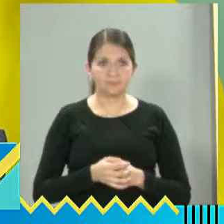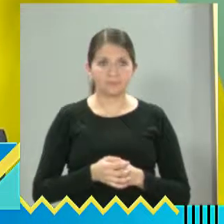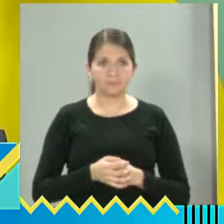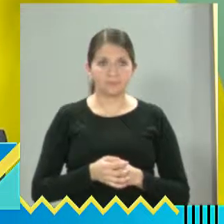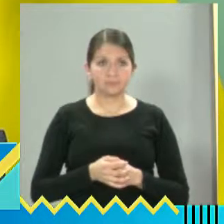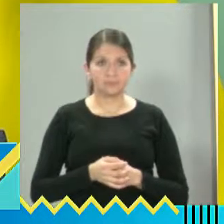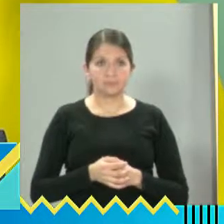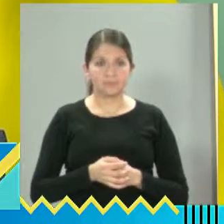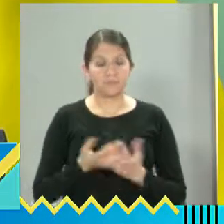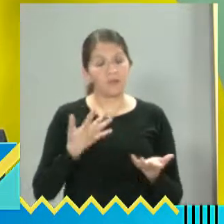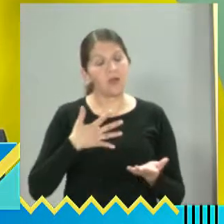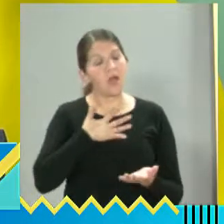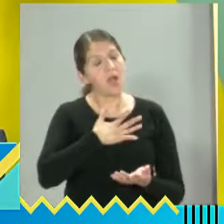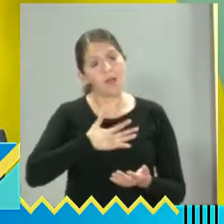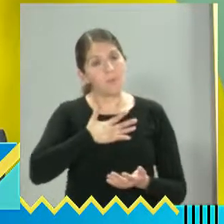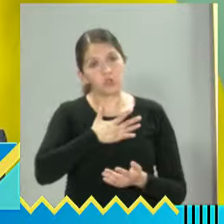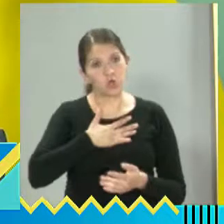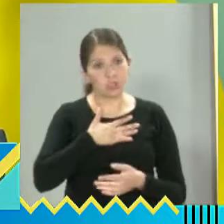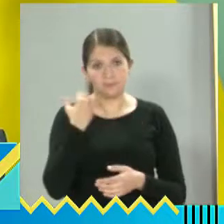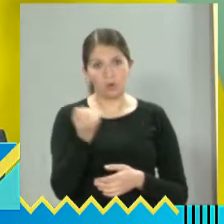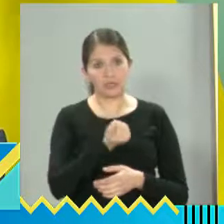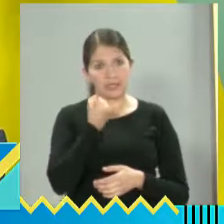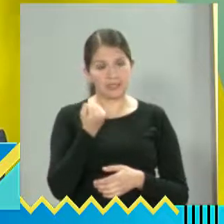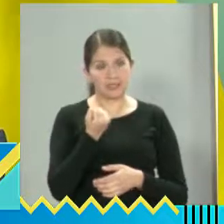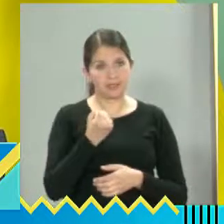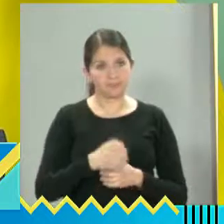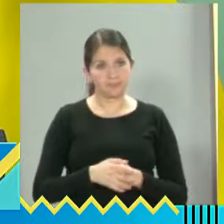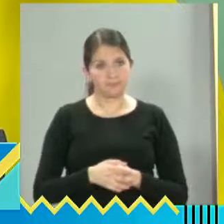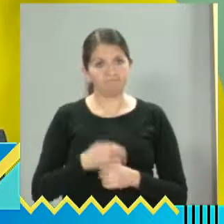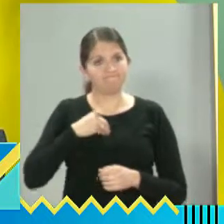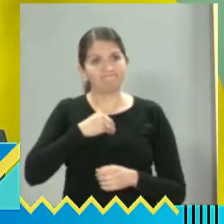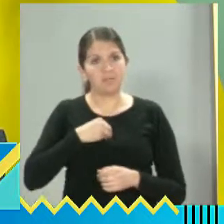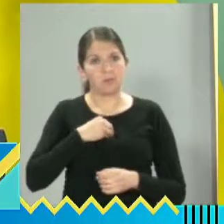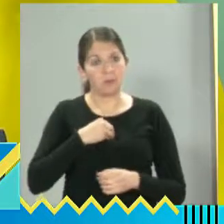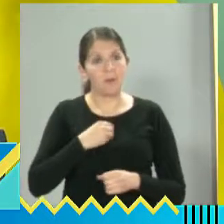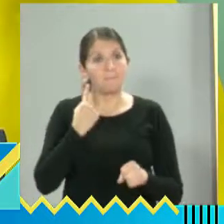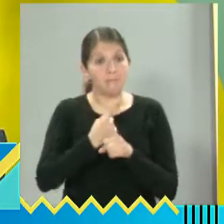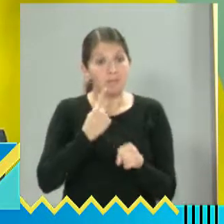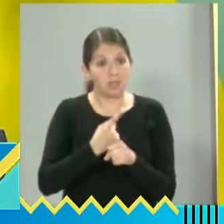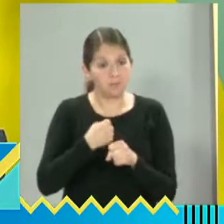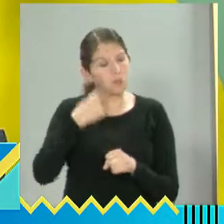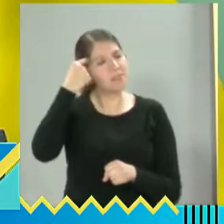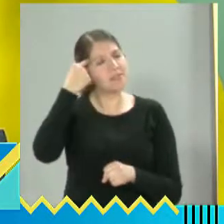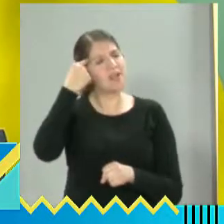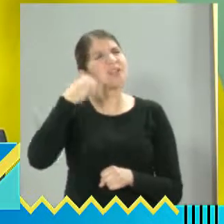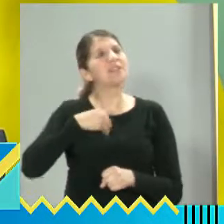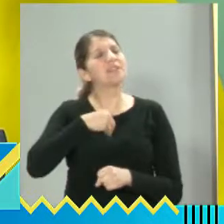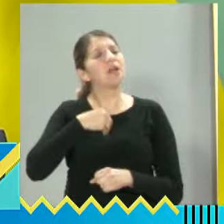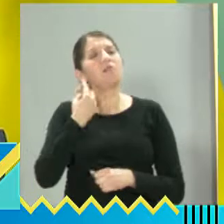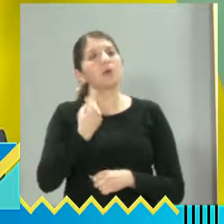Lo emocional, sin dudas. Siempre hay que aprender a escucharse a uno mismo y a sentirse a uno